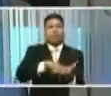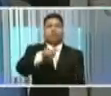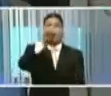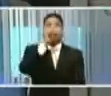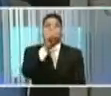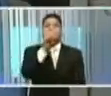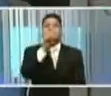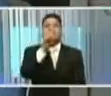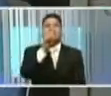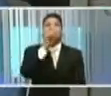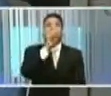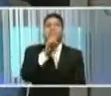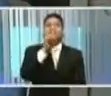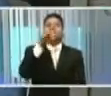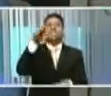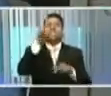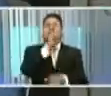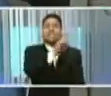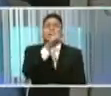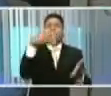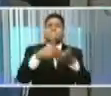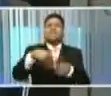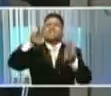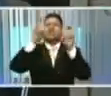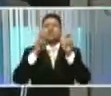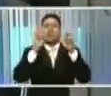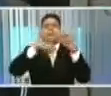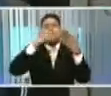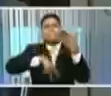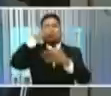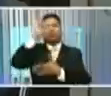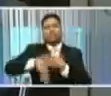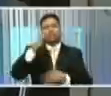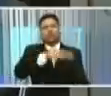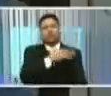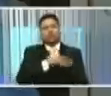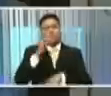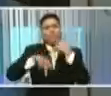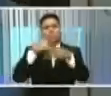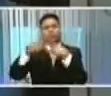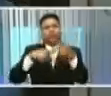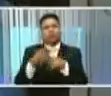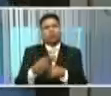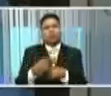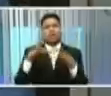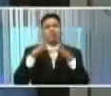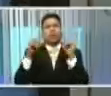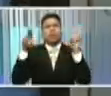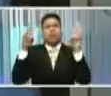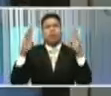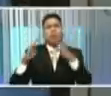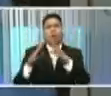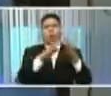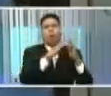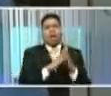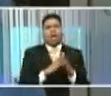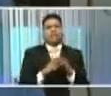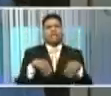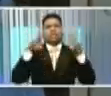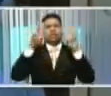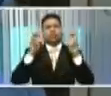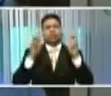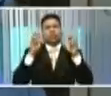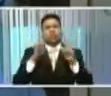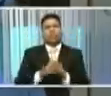1.000 nuevos proyectos socioproductivos a las familias de hogares de la patria. La Gran Misión, hogares de la